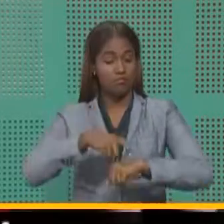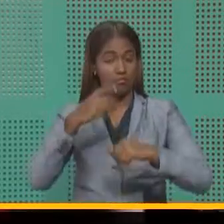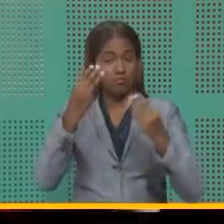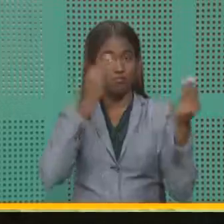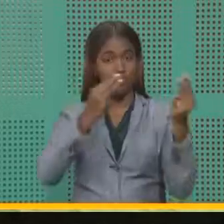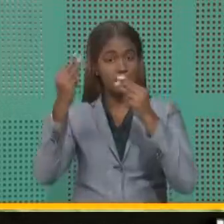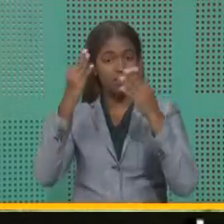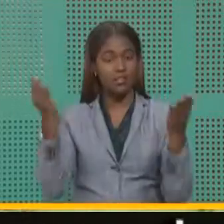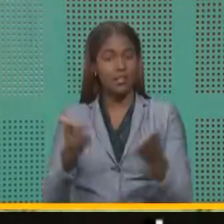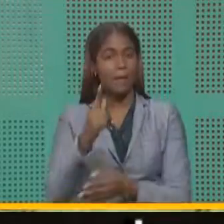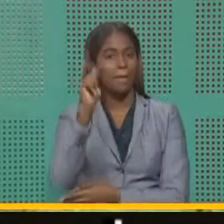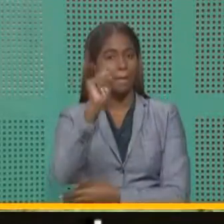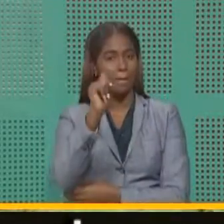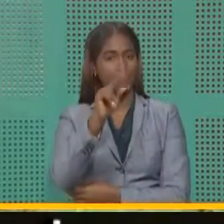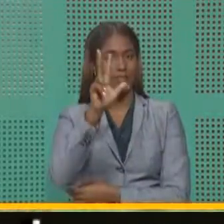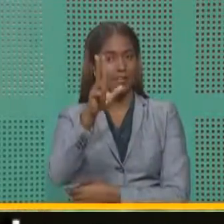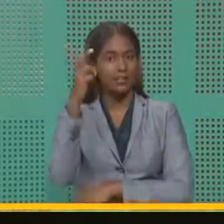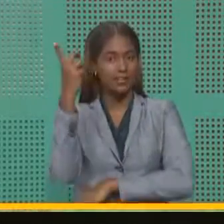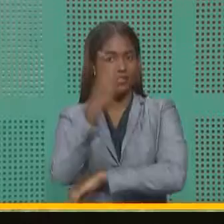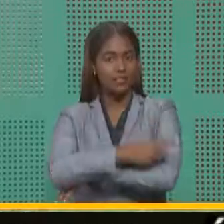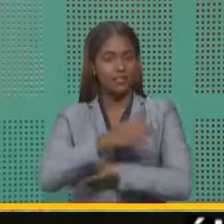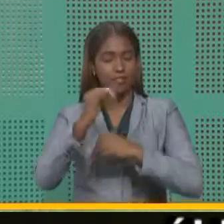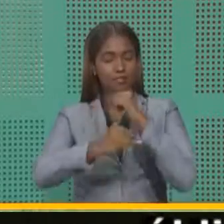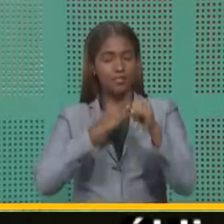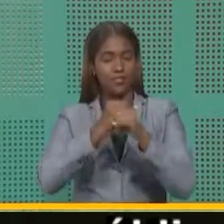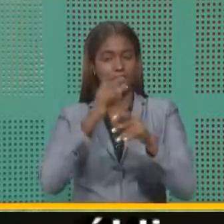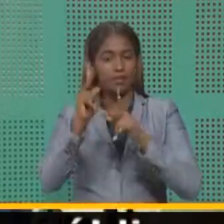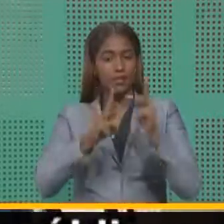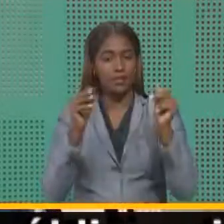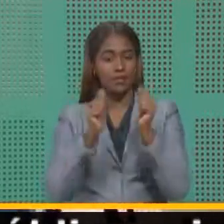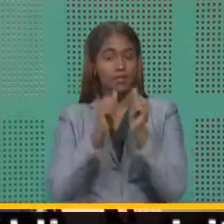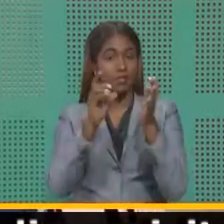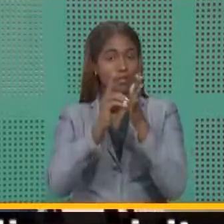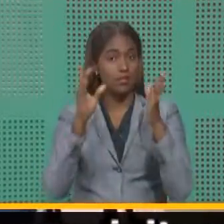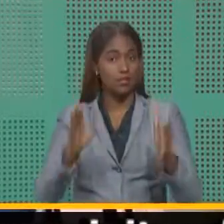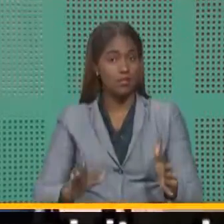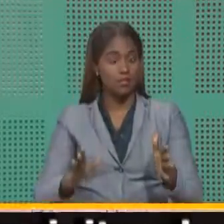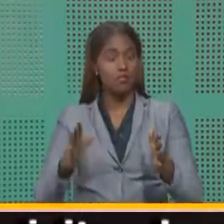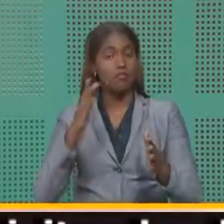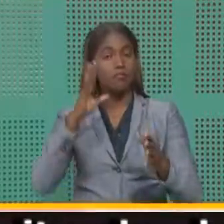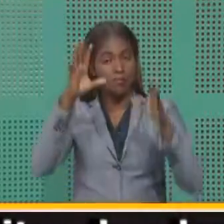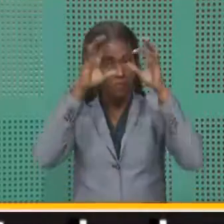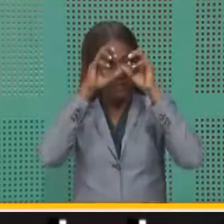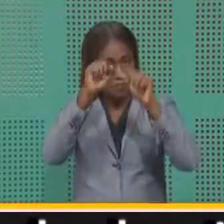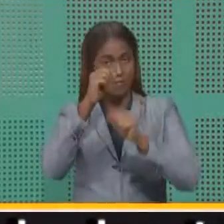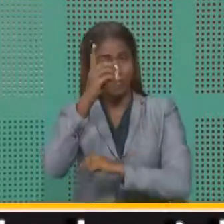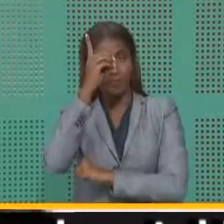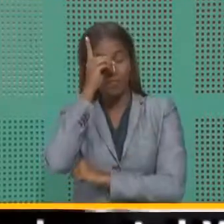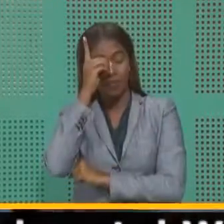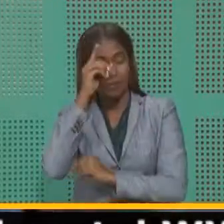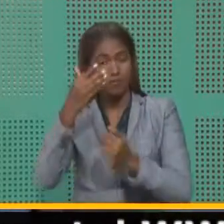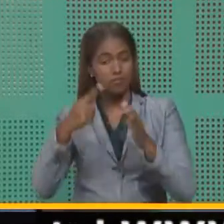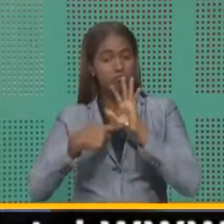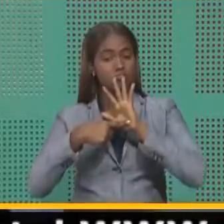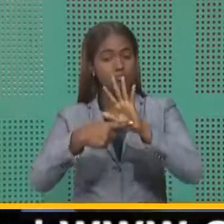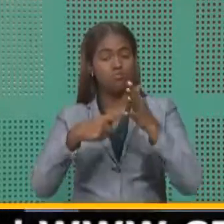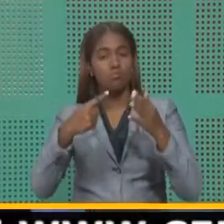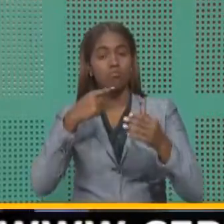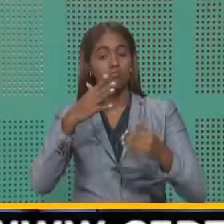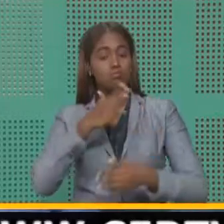este martes 3 el día internacional de las personas con discapacidad presidente danilo medina se mostró